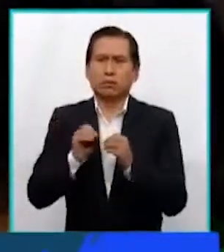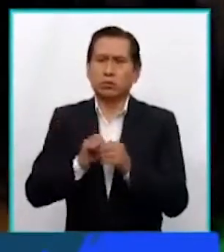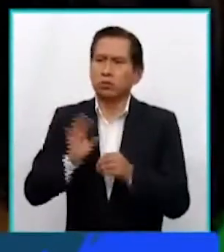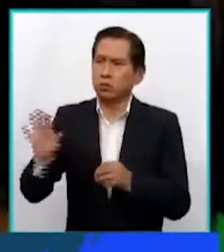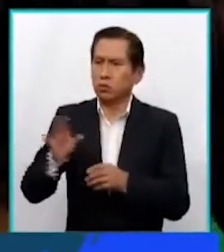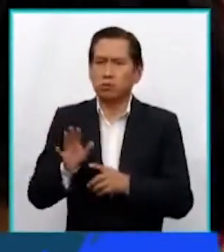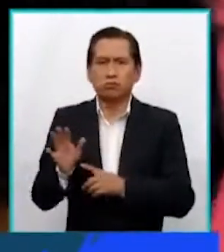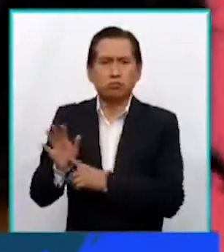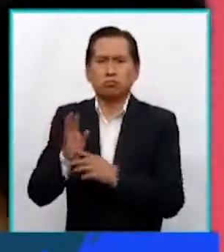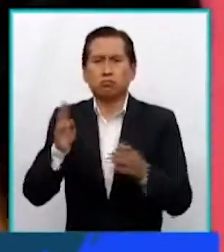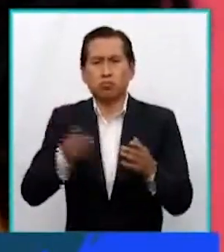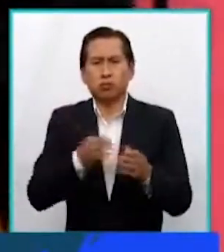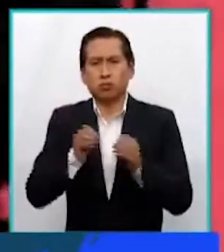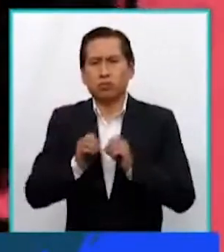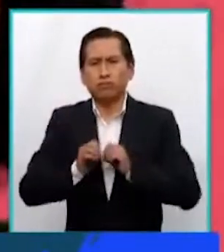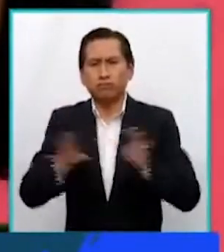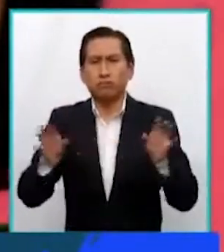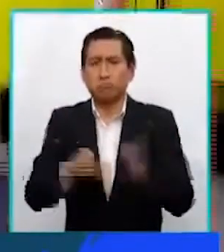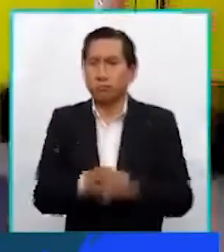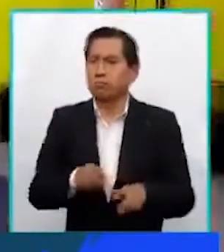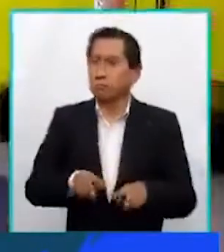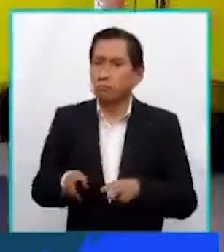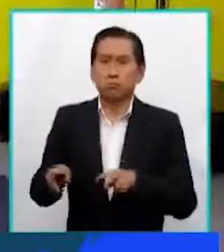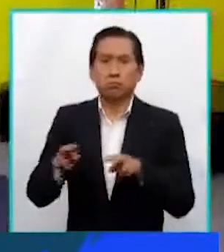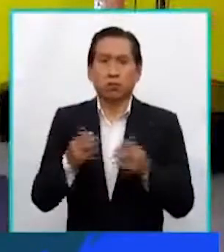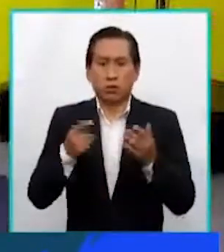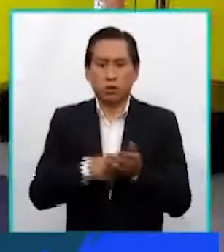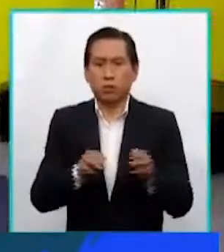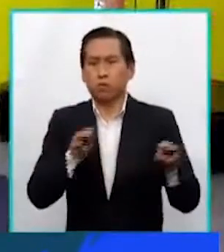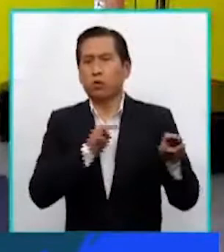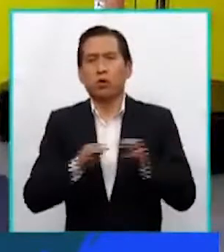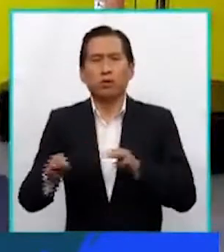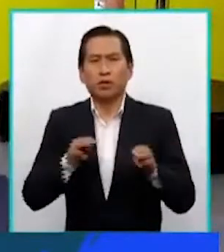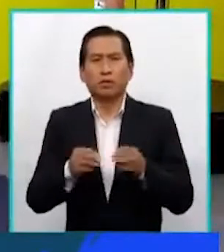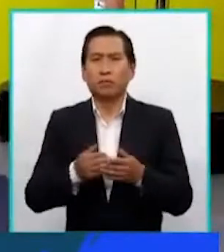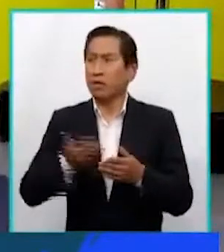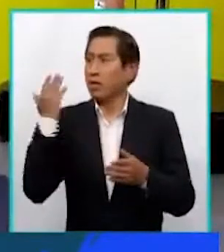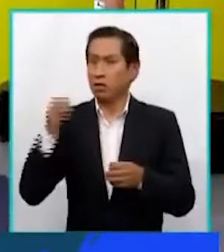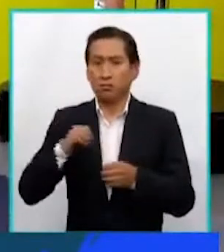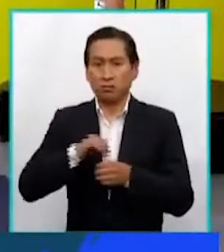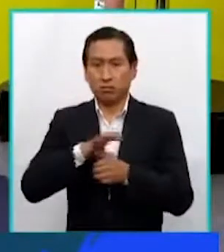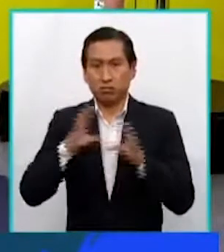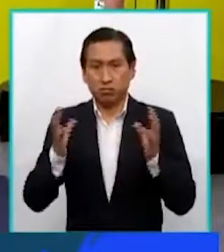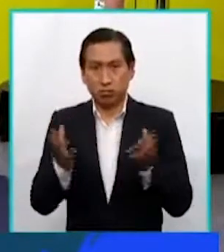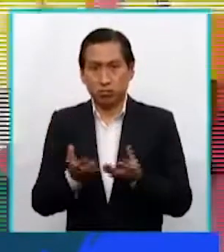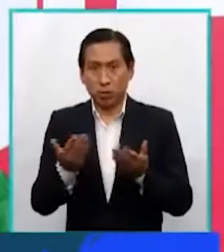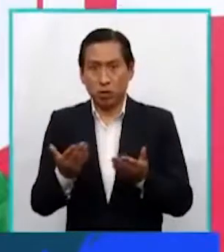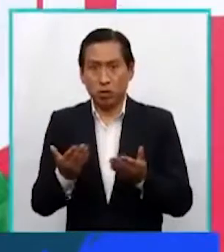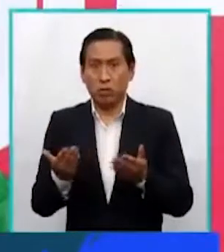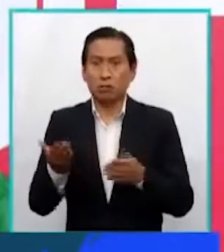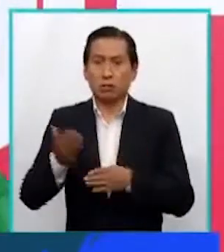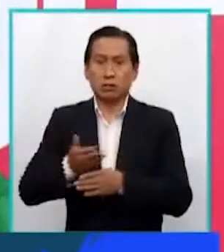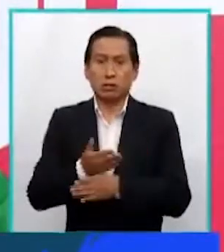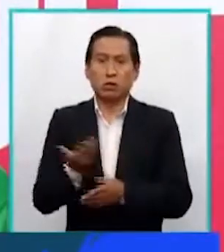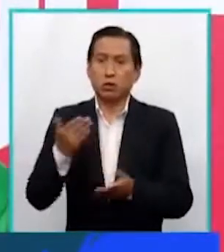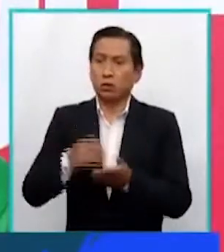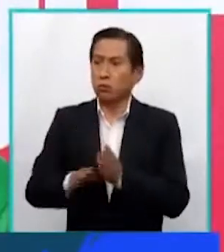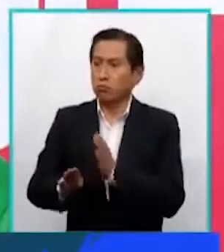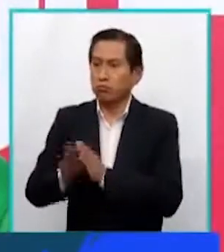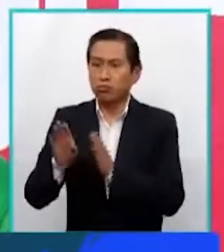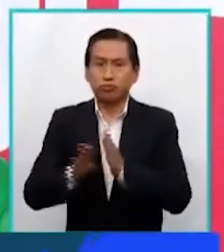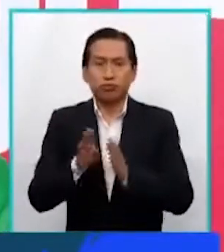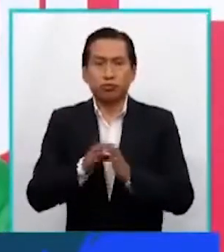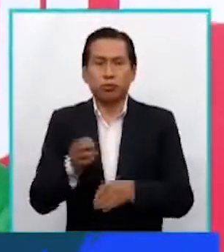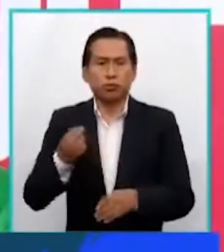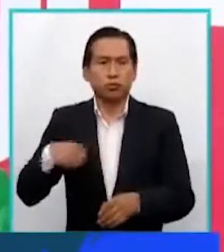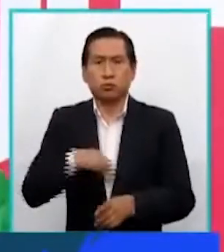varios hits, digamos, en los medios. Entonces estamos en este movimiento, después de la pandemia se ha reactivado todo y una de las conclusiones que siempre